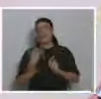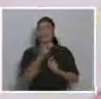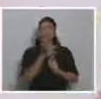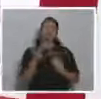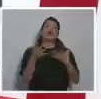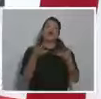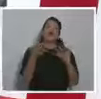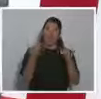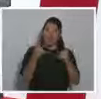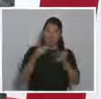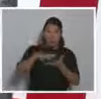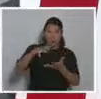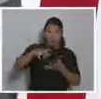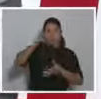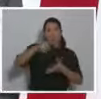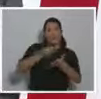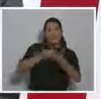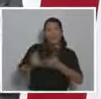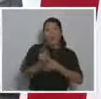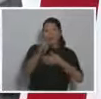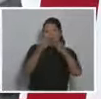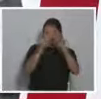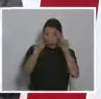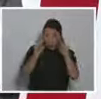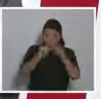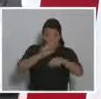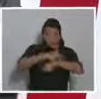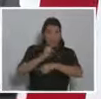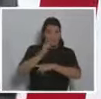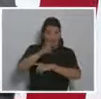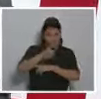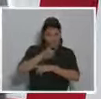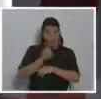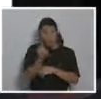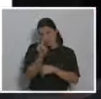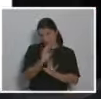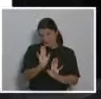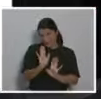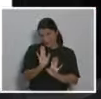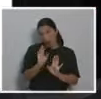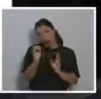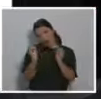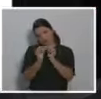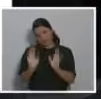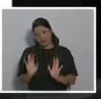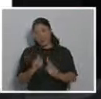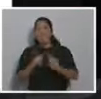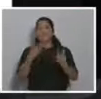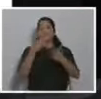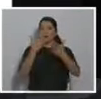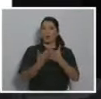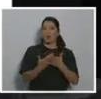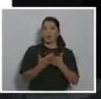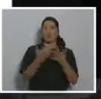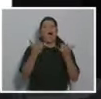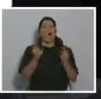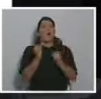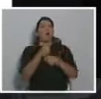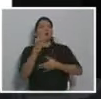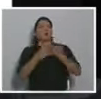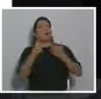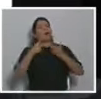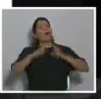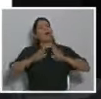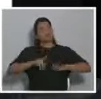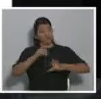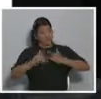Respire. Tiene que comprar al menos... una fracción de lotería para mañana, al menos. Pero bueno, hagamos una cosa para descansar un poquito. ¿Está